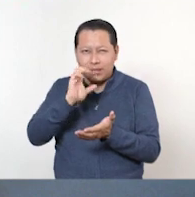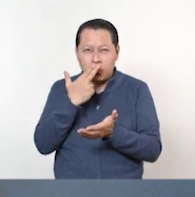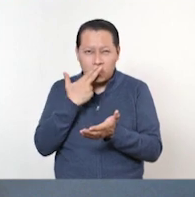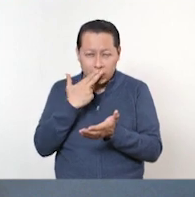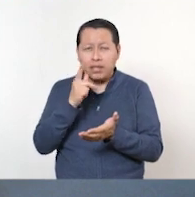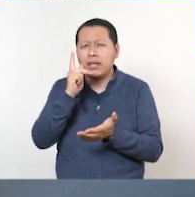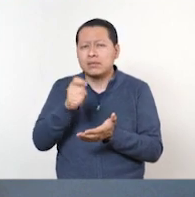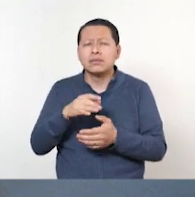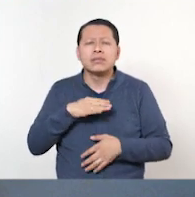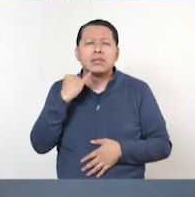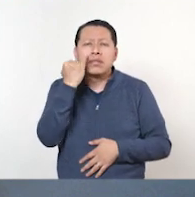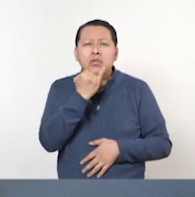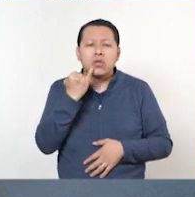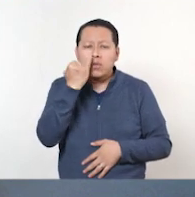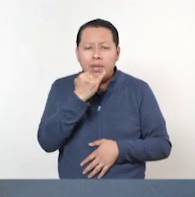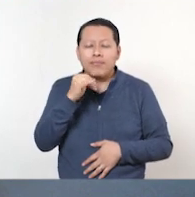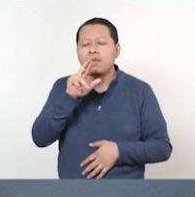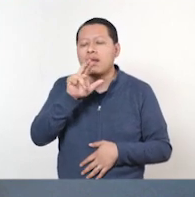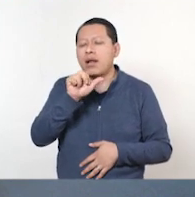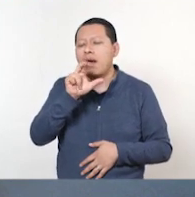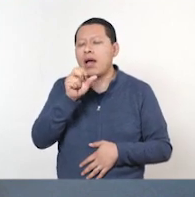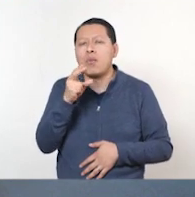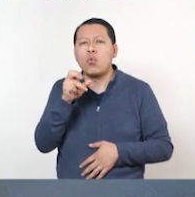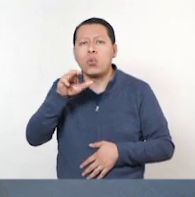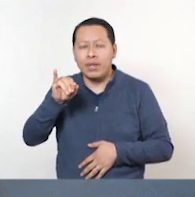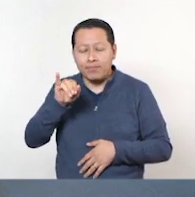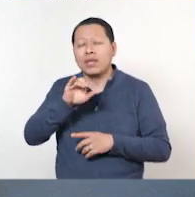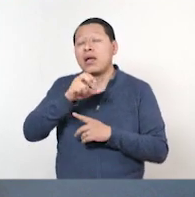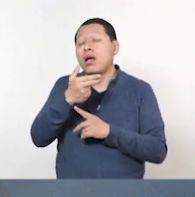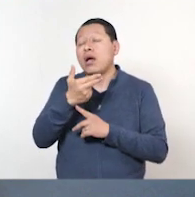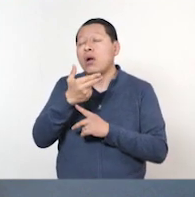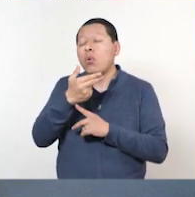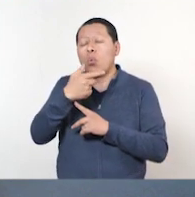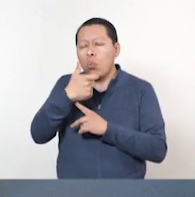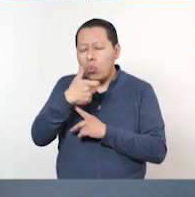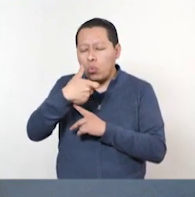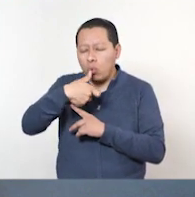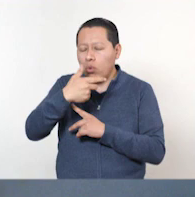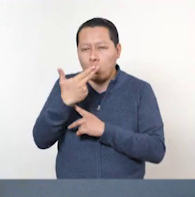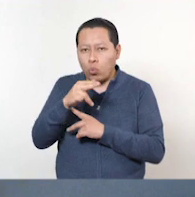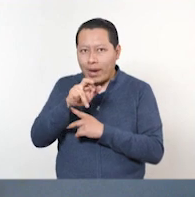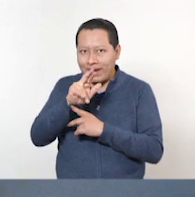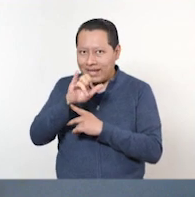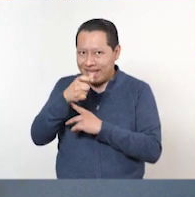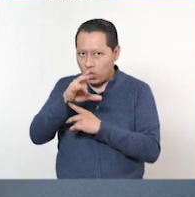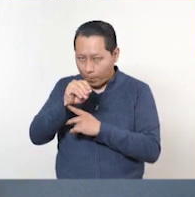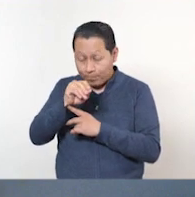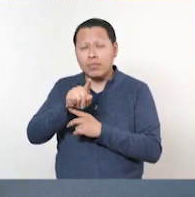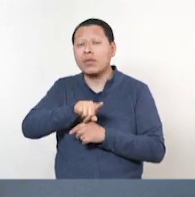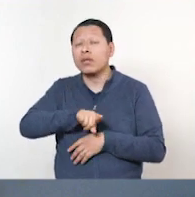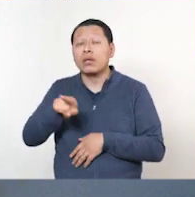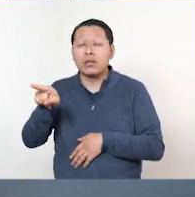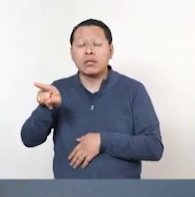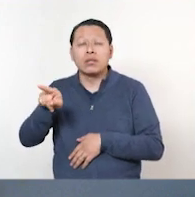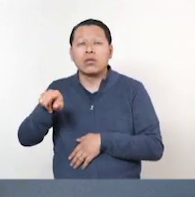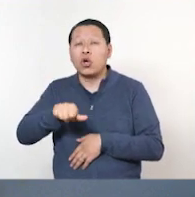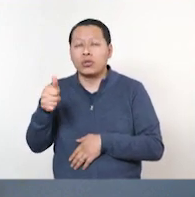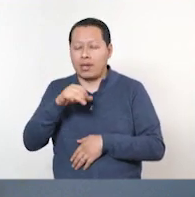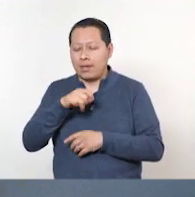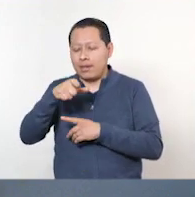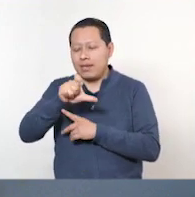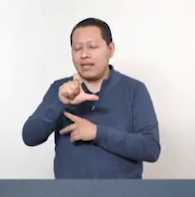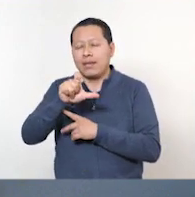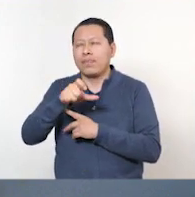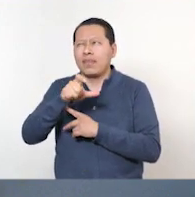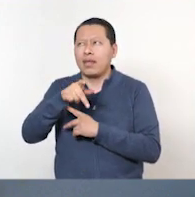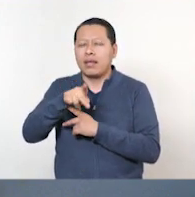norte, ahí en Chihuahua, la lengua que se conoce es la rarámuri, el guarijío, entre otras. En Coahuila se encuentra la